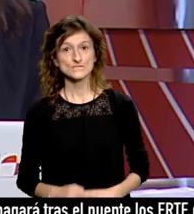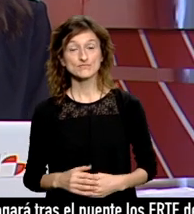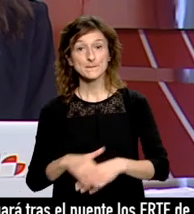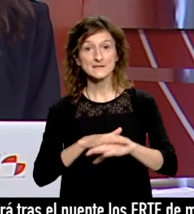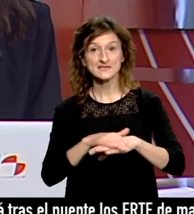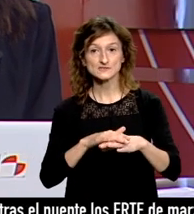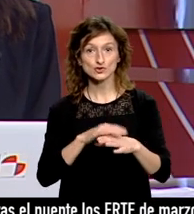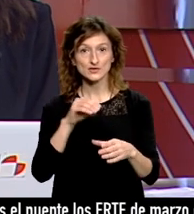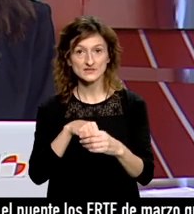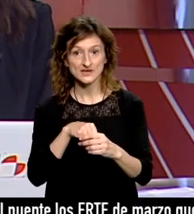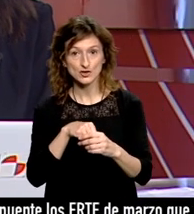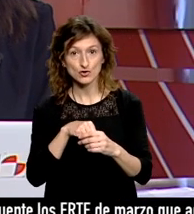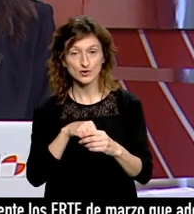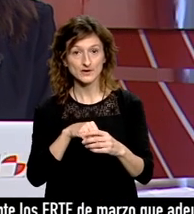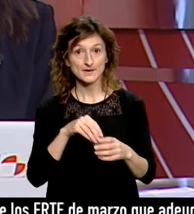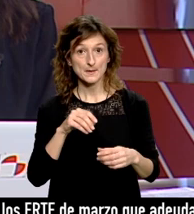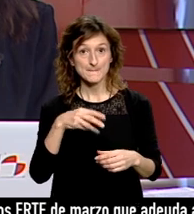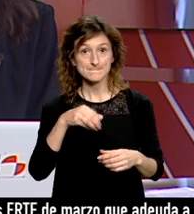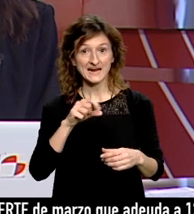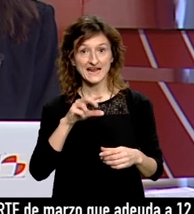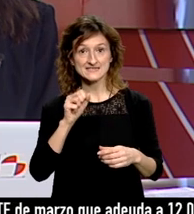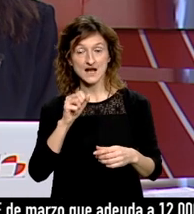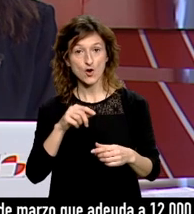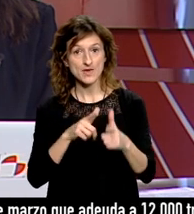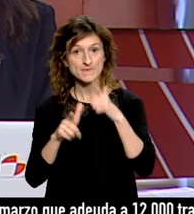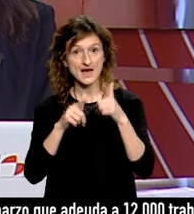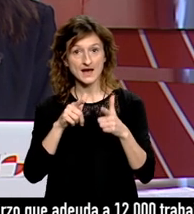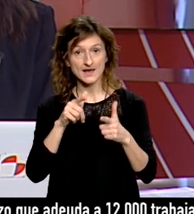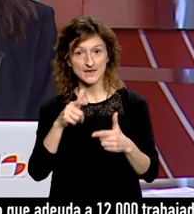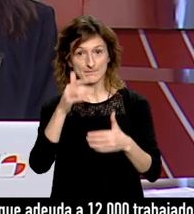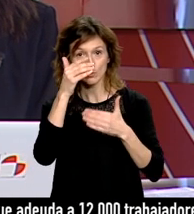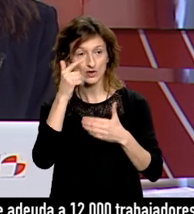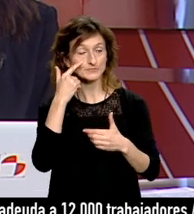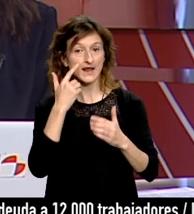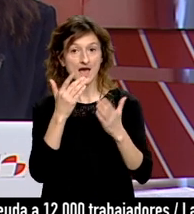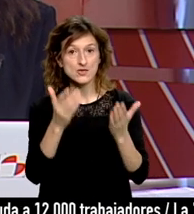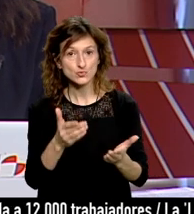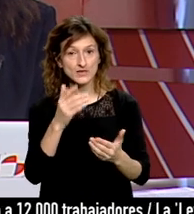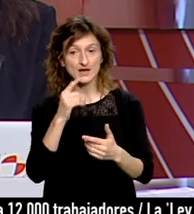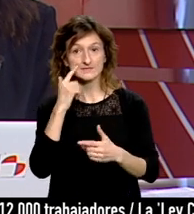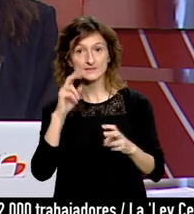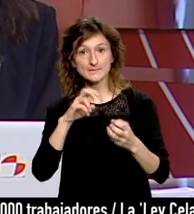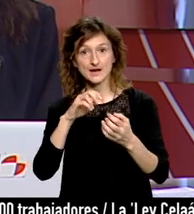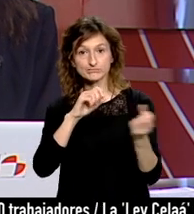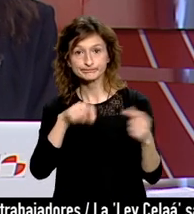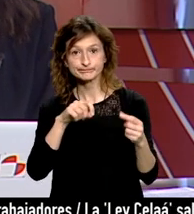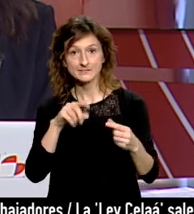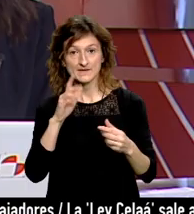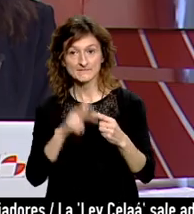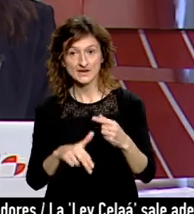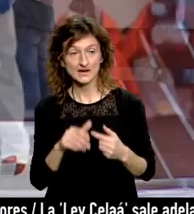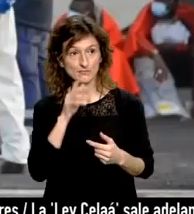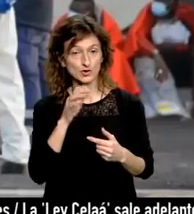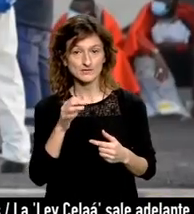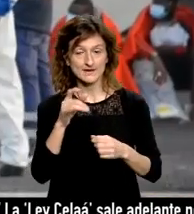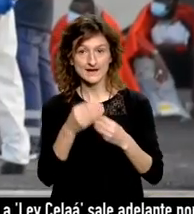El ministro del Interior, Fernando Grande Marlaska, viaja hoy a Marruecos para intentar que el país vecino ayude a frenar la crisis migratoria que